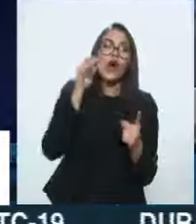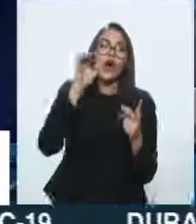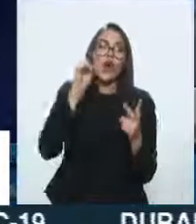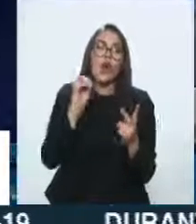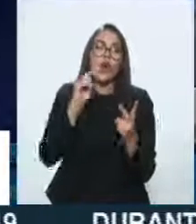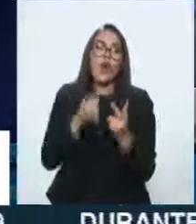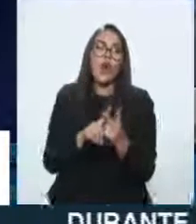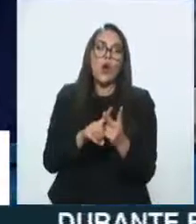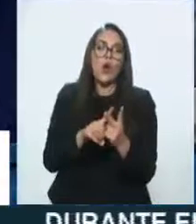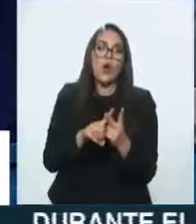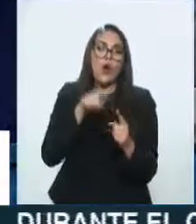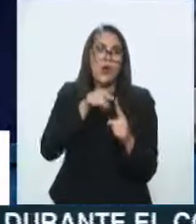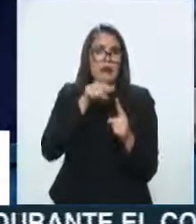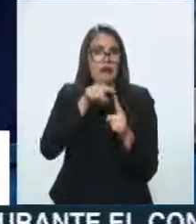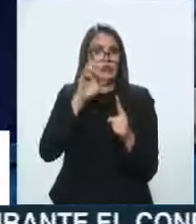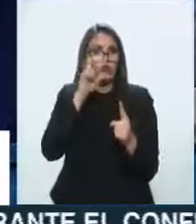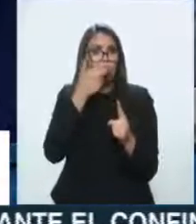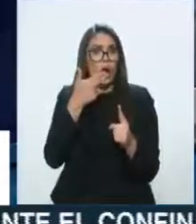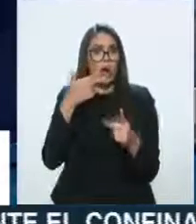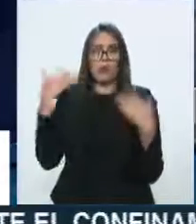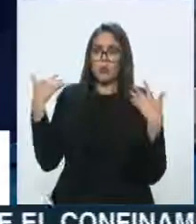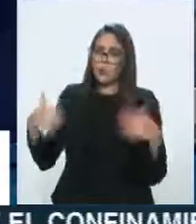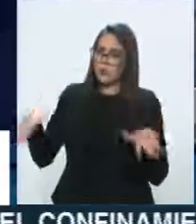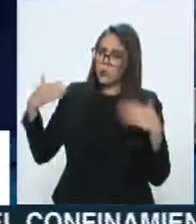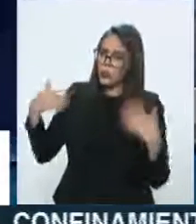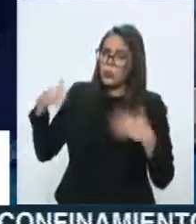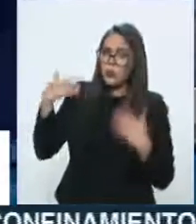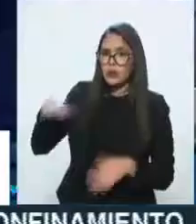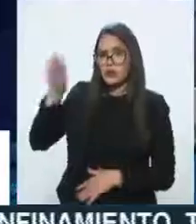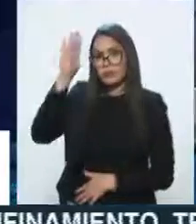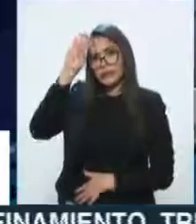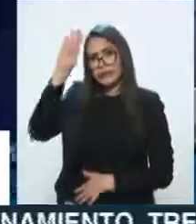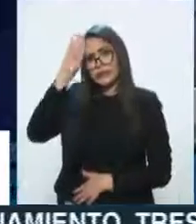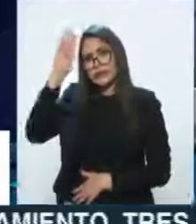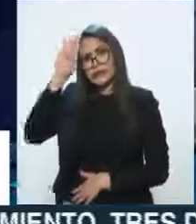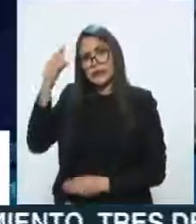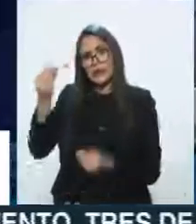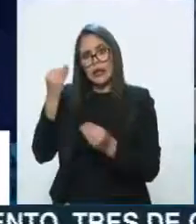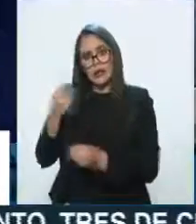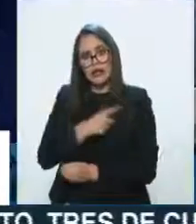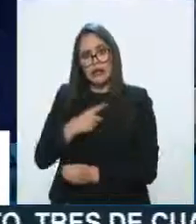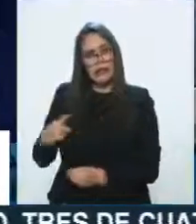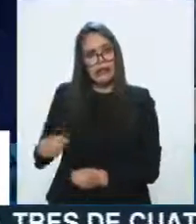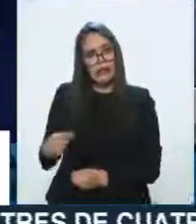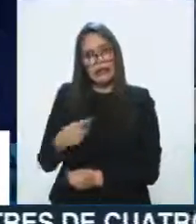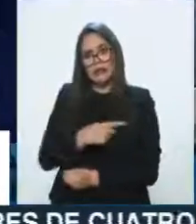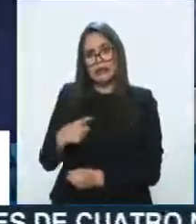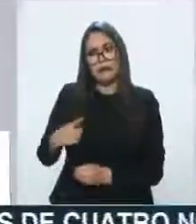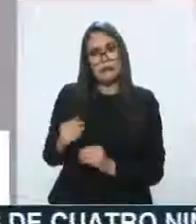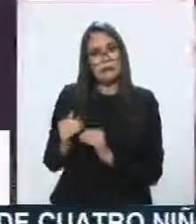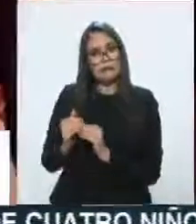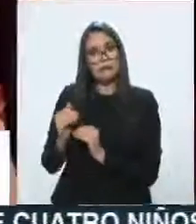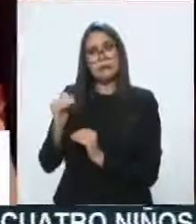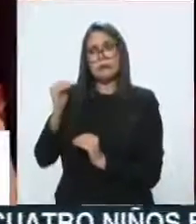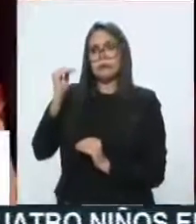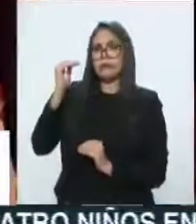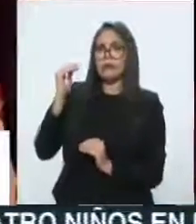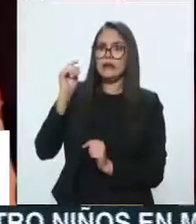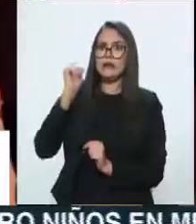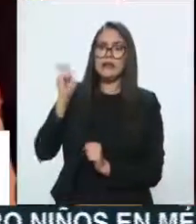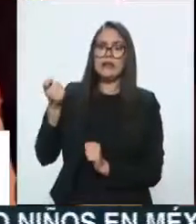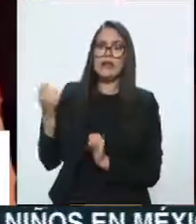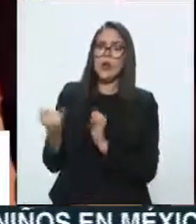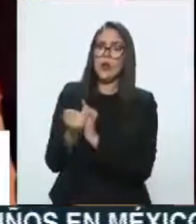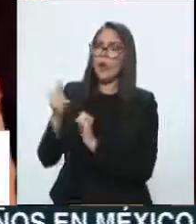endeudados, es el que propone, además de toda el elevador a la prosperidad que dice